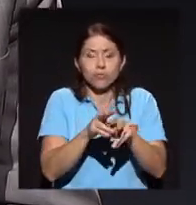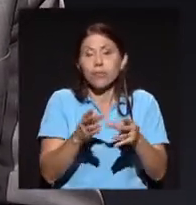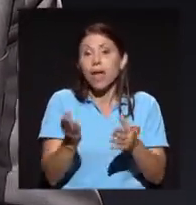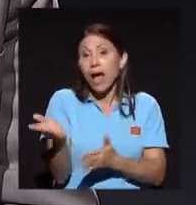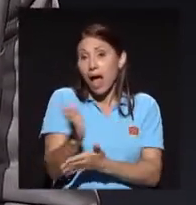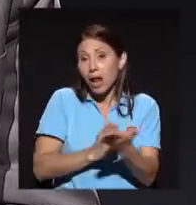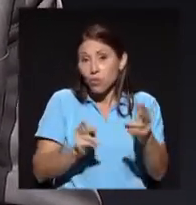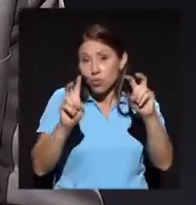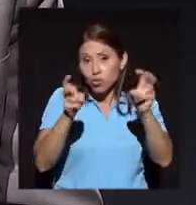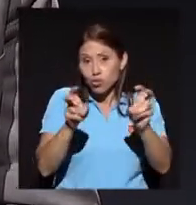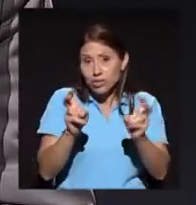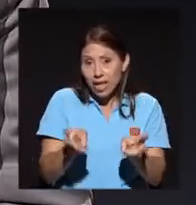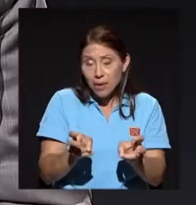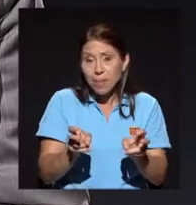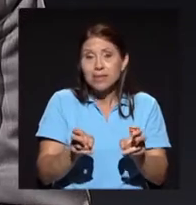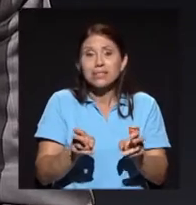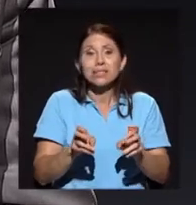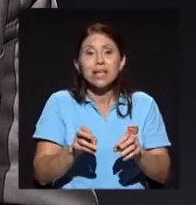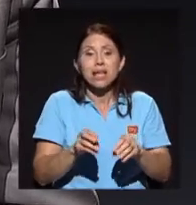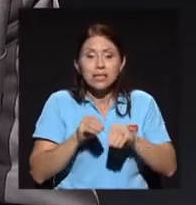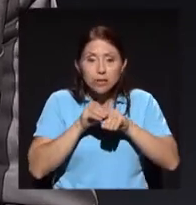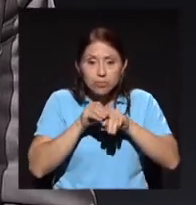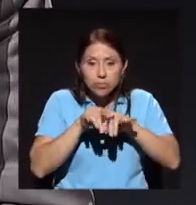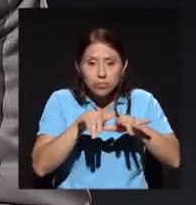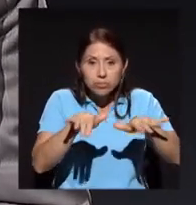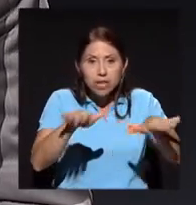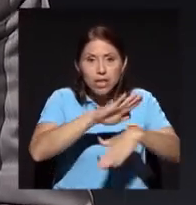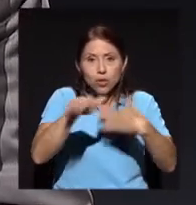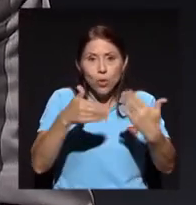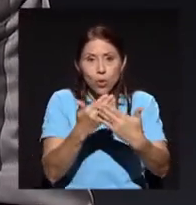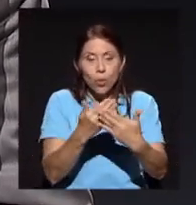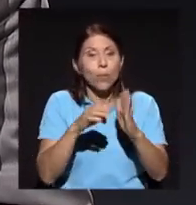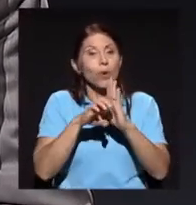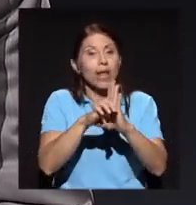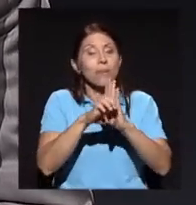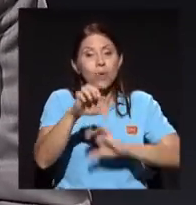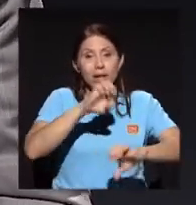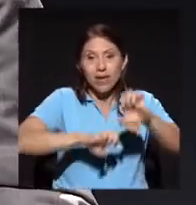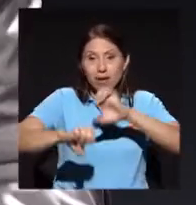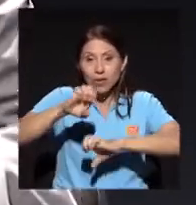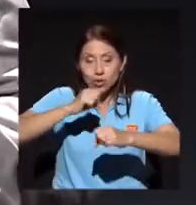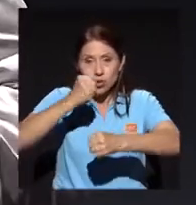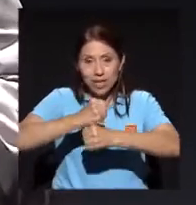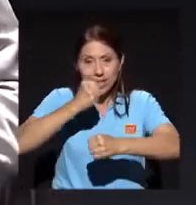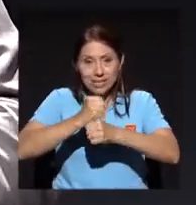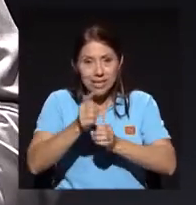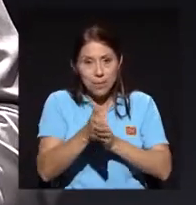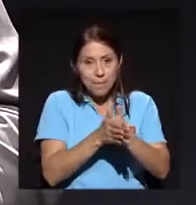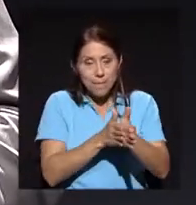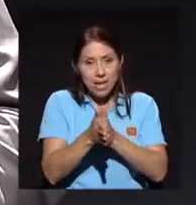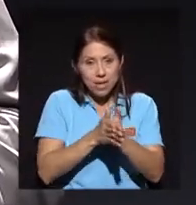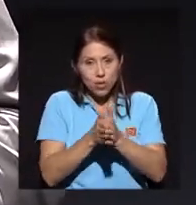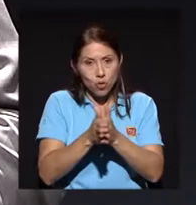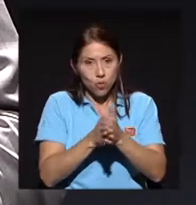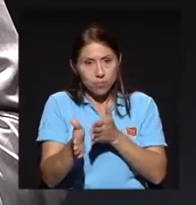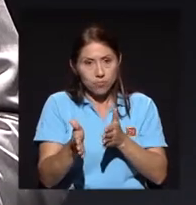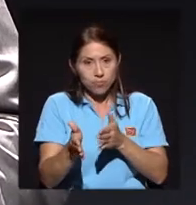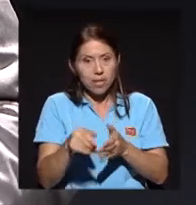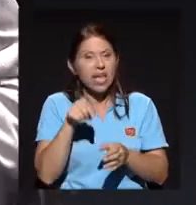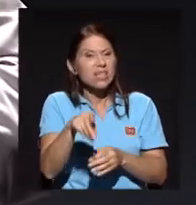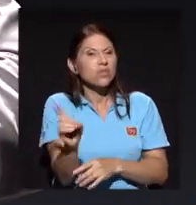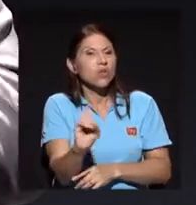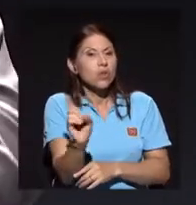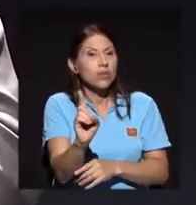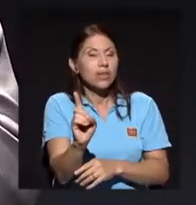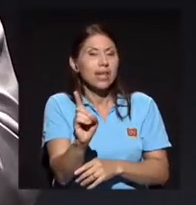en transversalidad por ejemplo en la evaluación del desempeño está en la reforma del estado